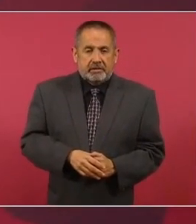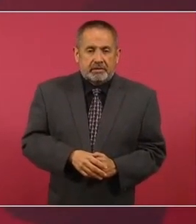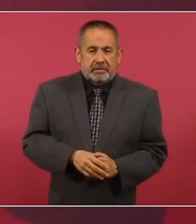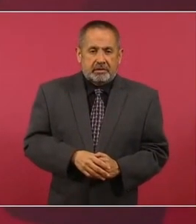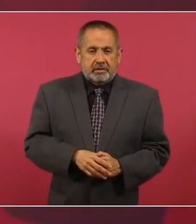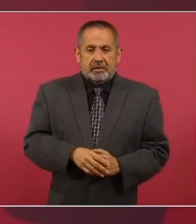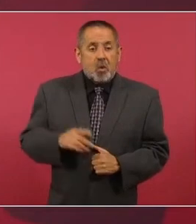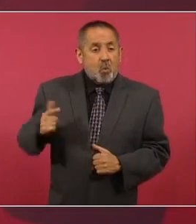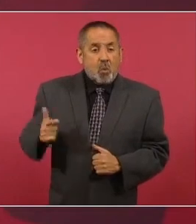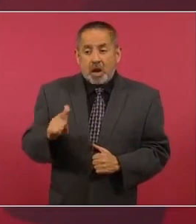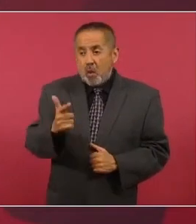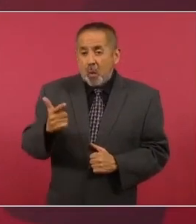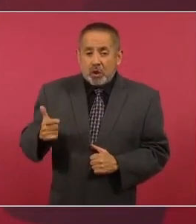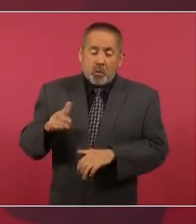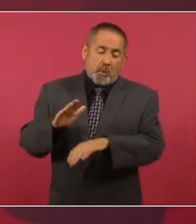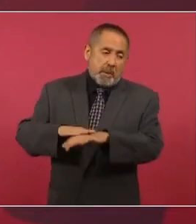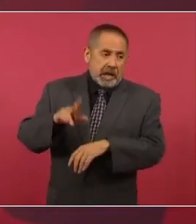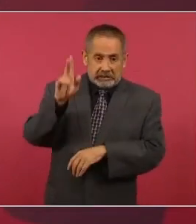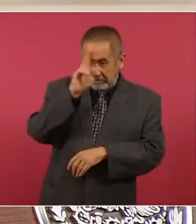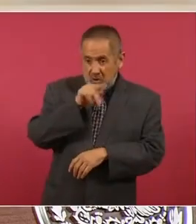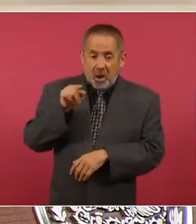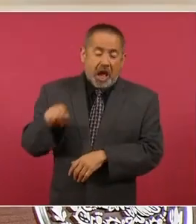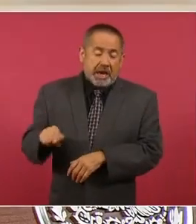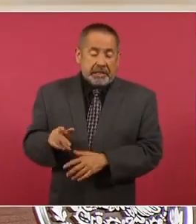que en Guanajuato.